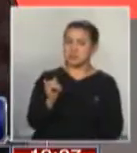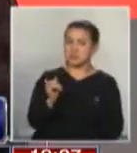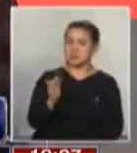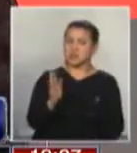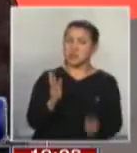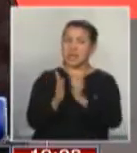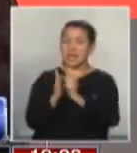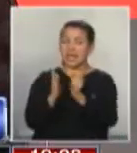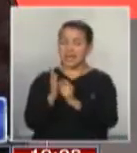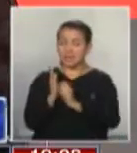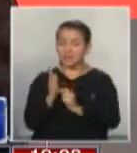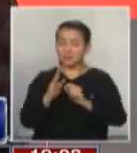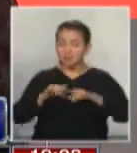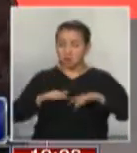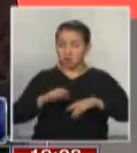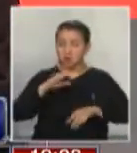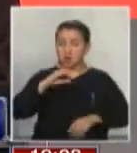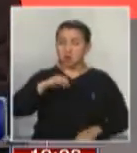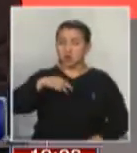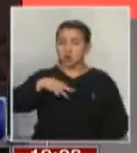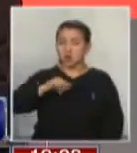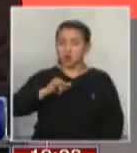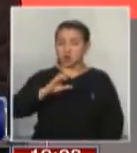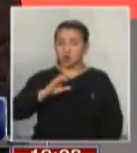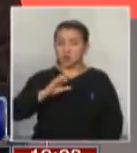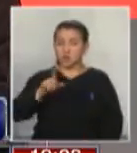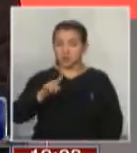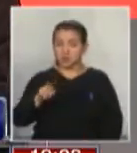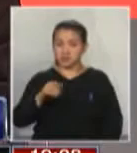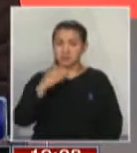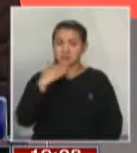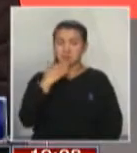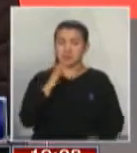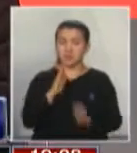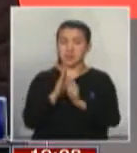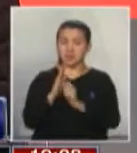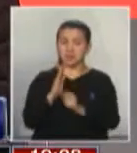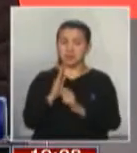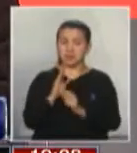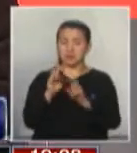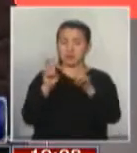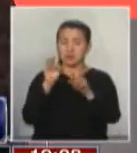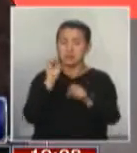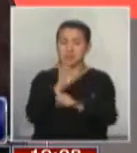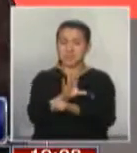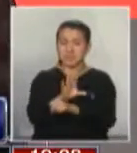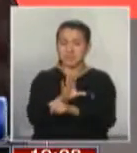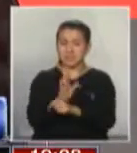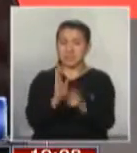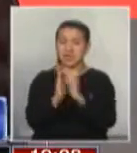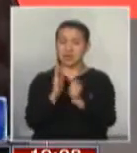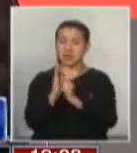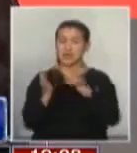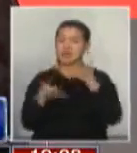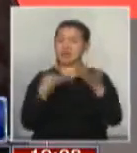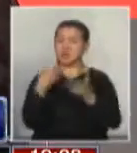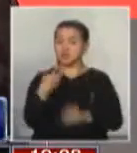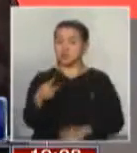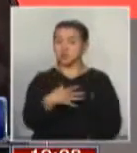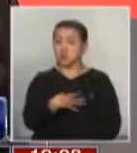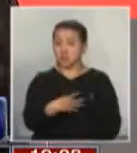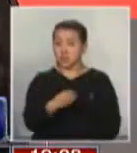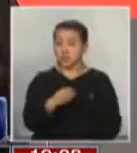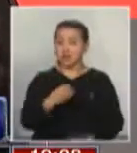escribió escribió cómic escribió guiones de cine ha escrito canciones su hija es